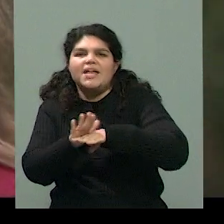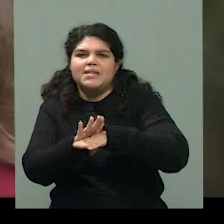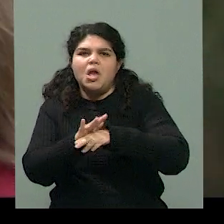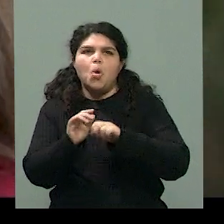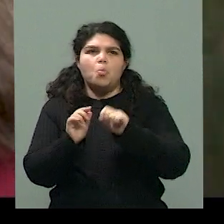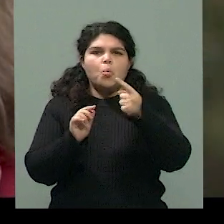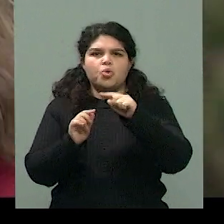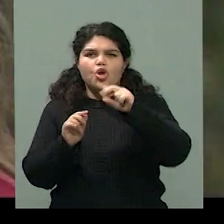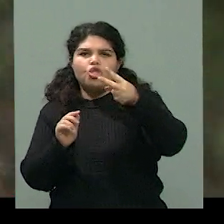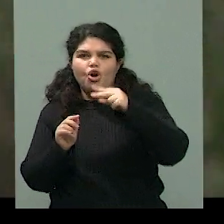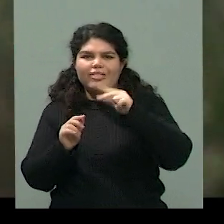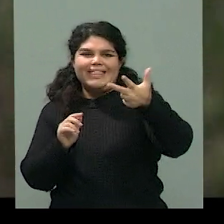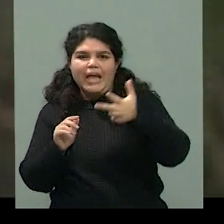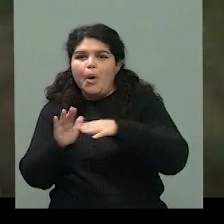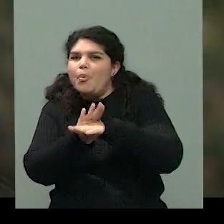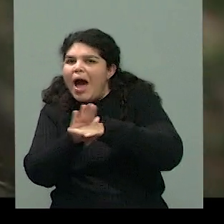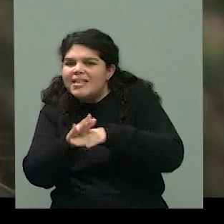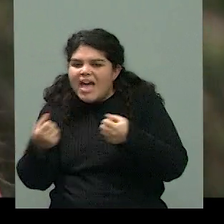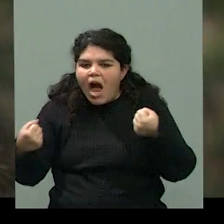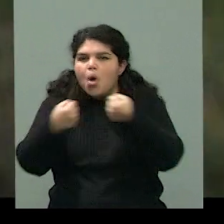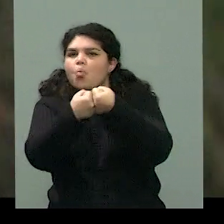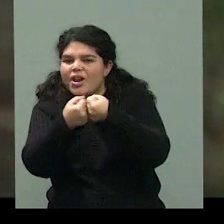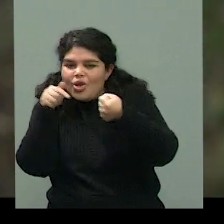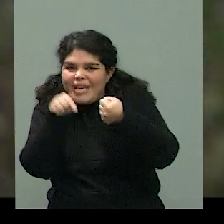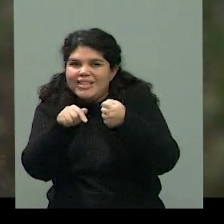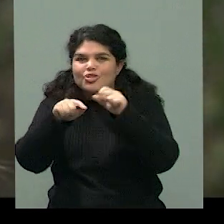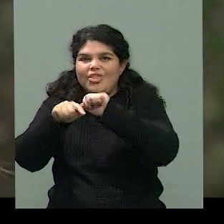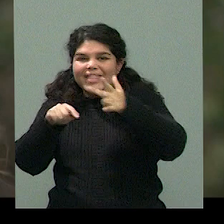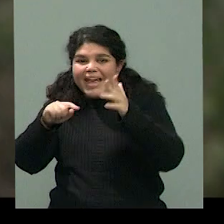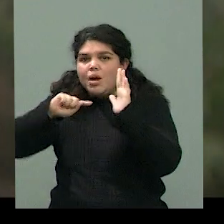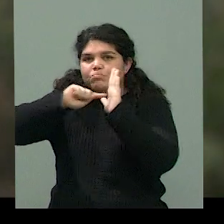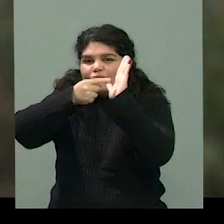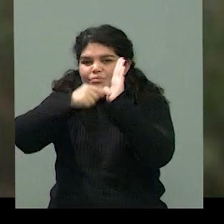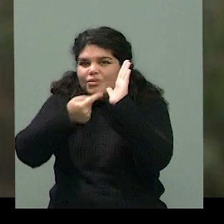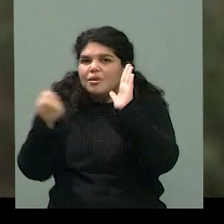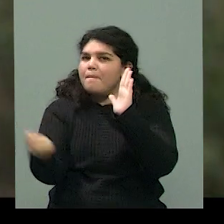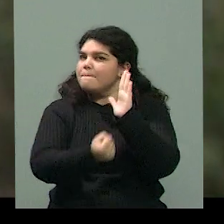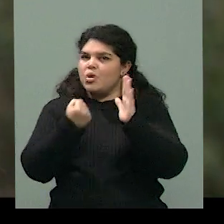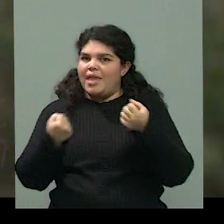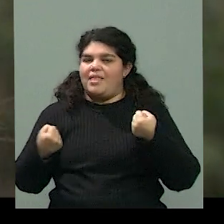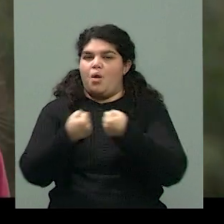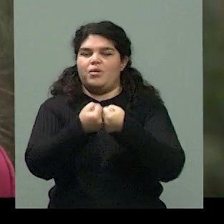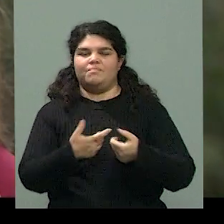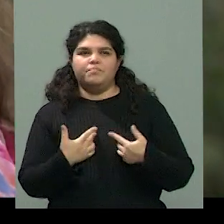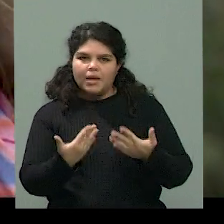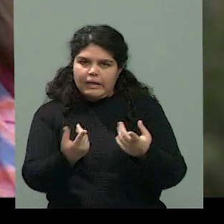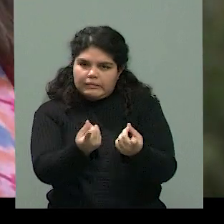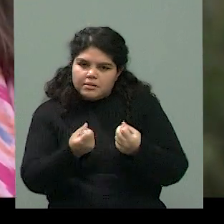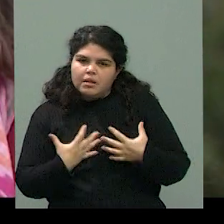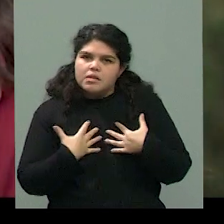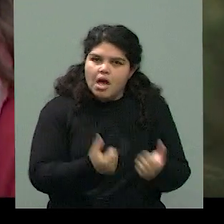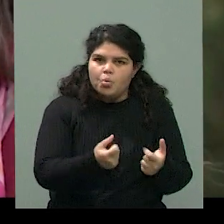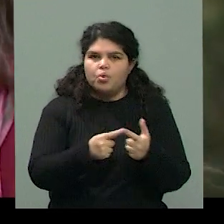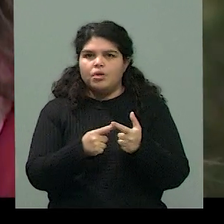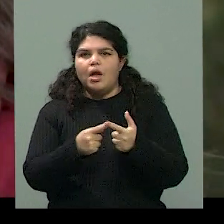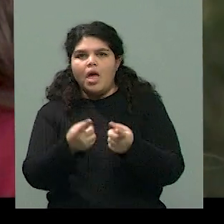consensos básicos, que es lo que yo creo que existe, como decíamos recién. Tiene que haber salud, tiene que haber educación, eso